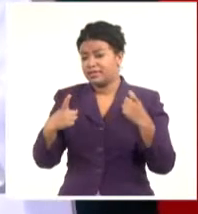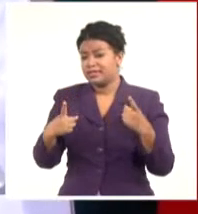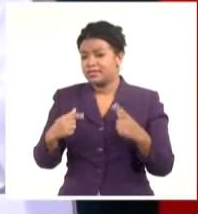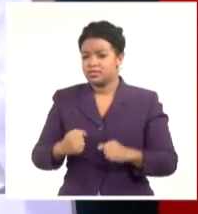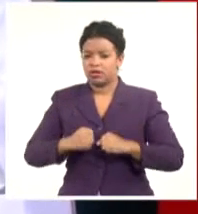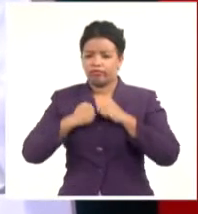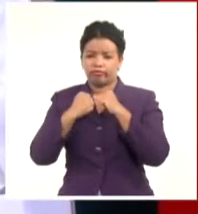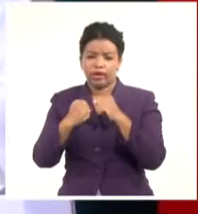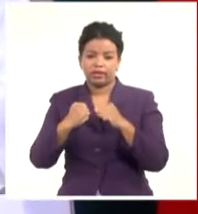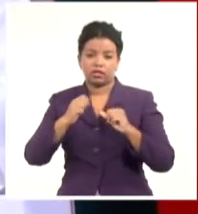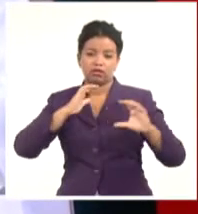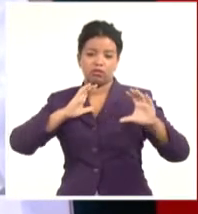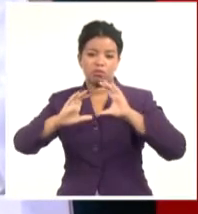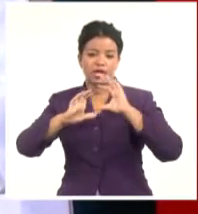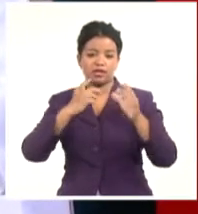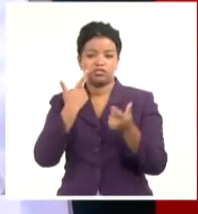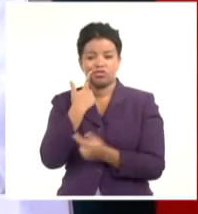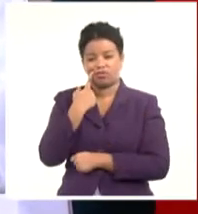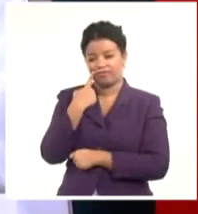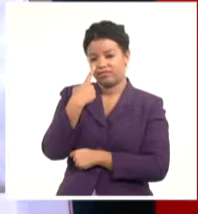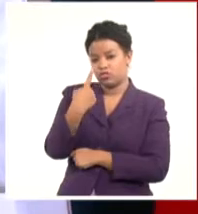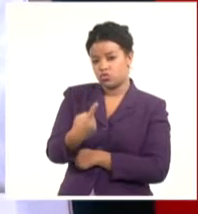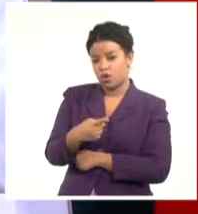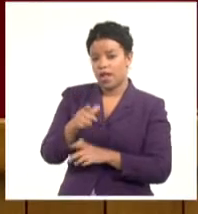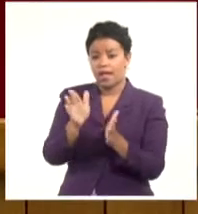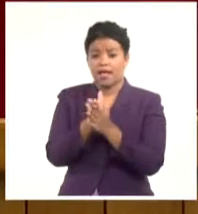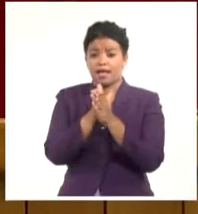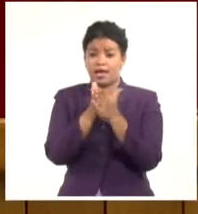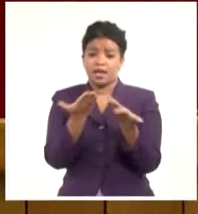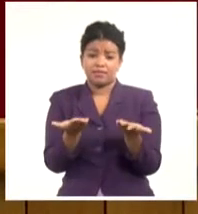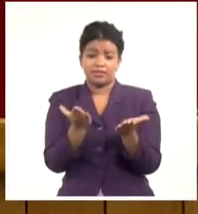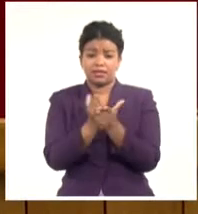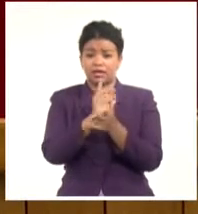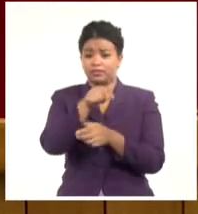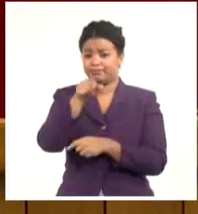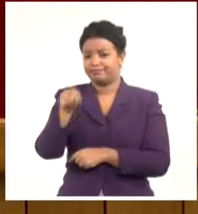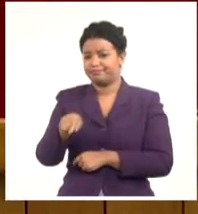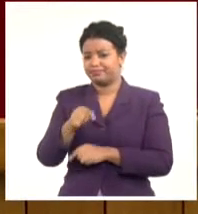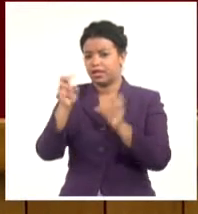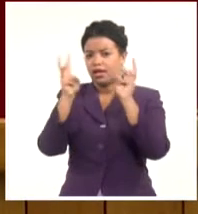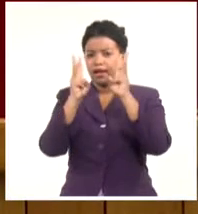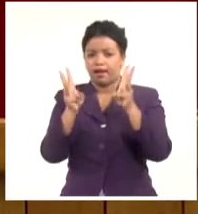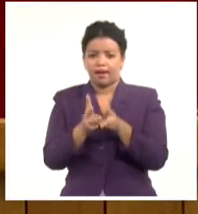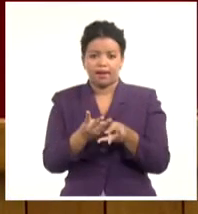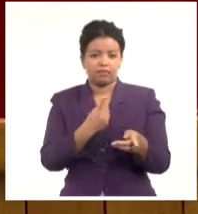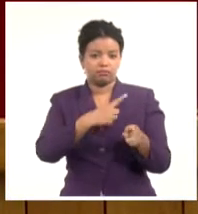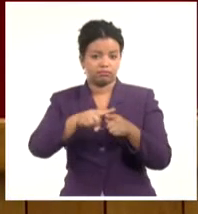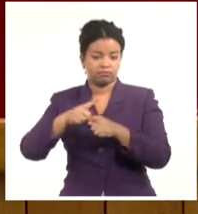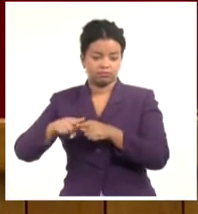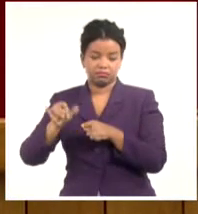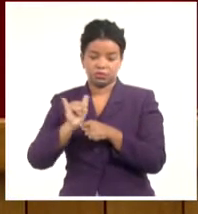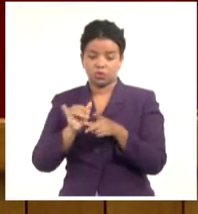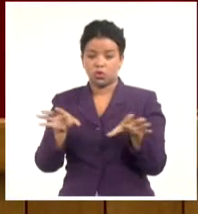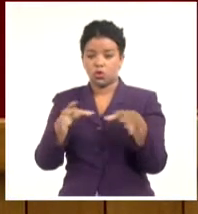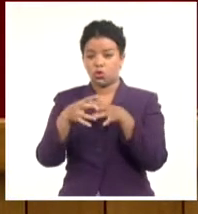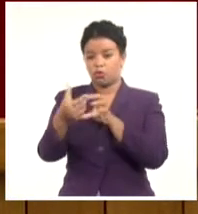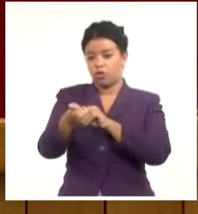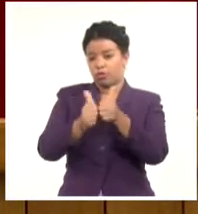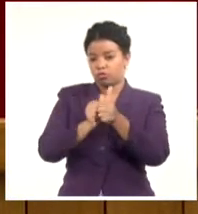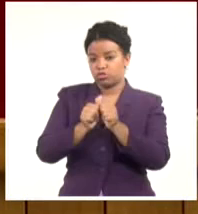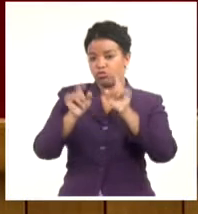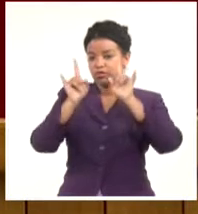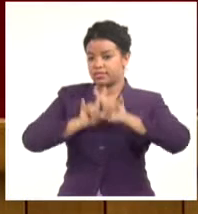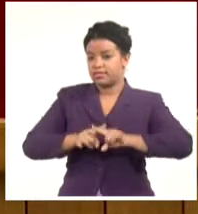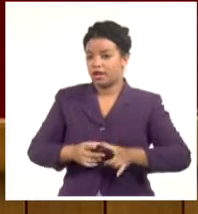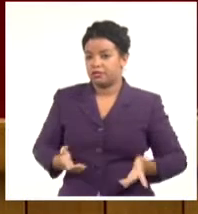de comunicación visual en las revistas estudiantiles, en las redes sociales, de fortalecer el movimiento deportivo universitario